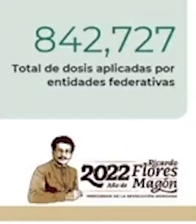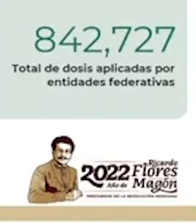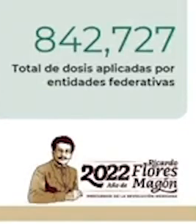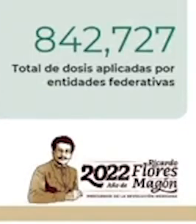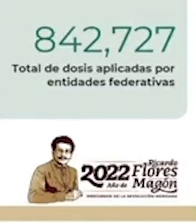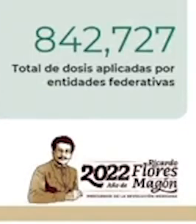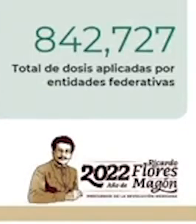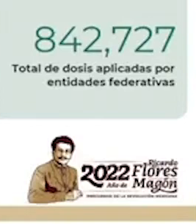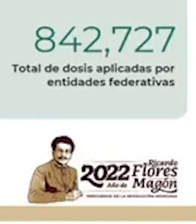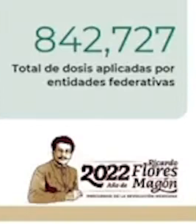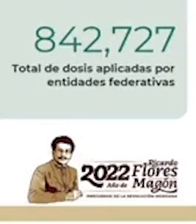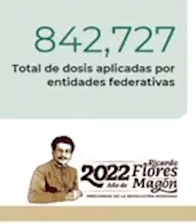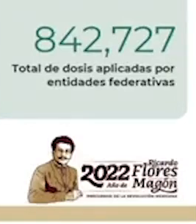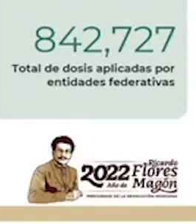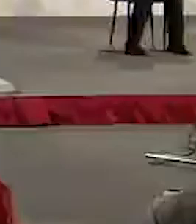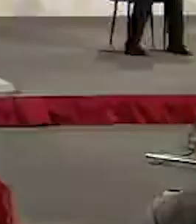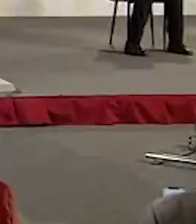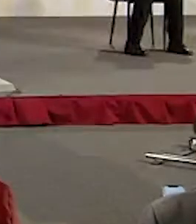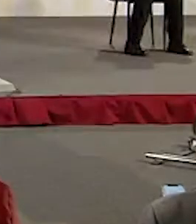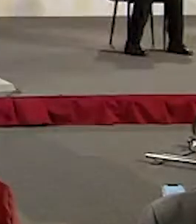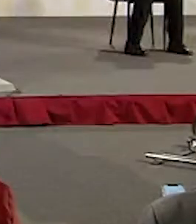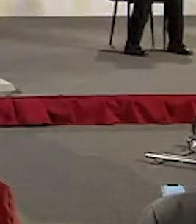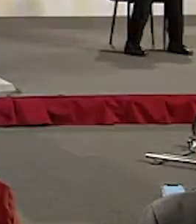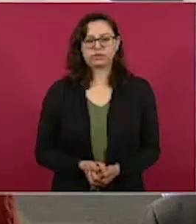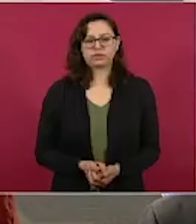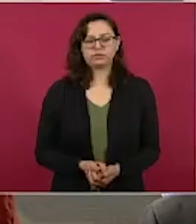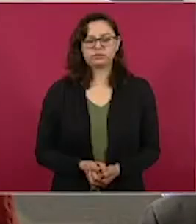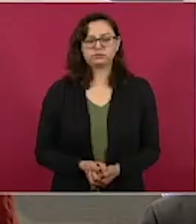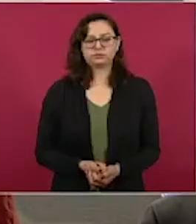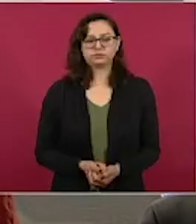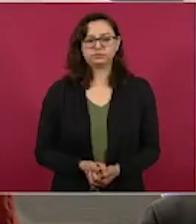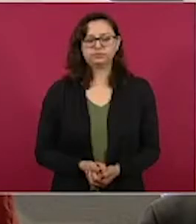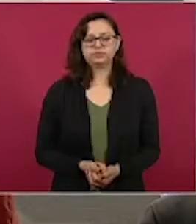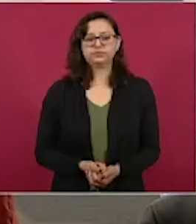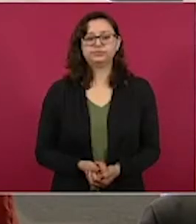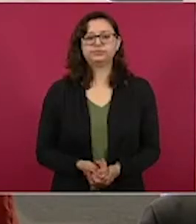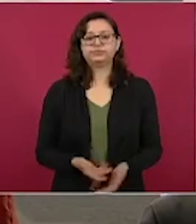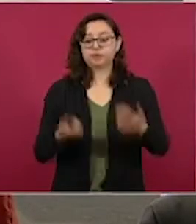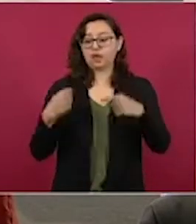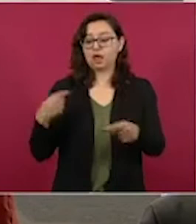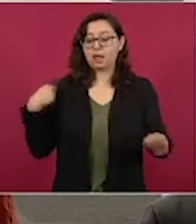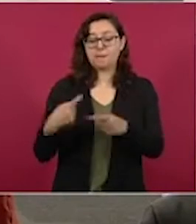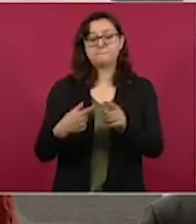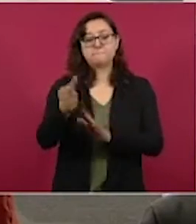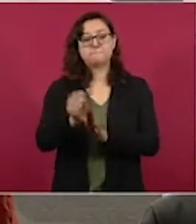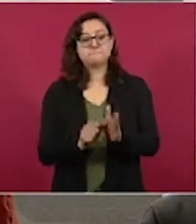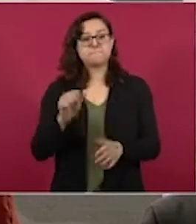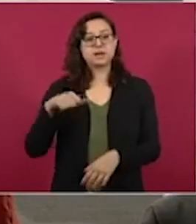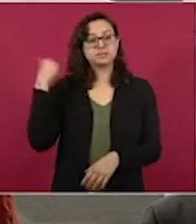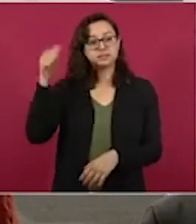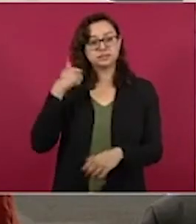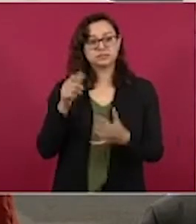4 mil 665 personas presentaron signos de síntomas de la enfermedad y se consideran casos activos